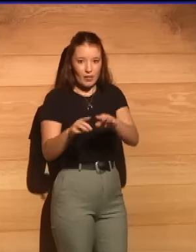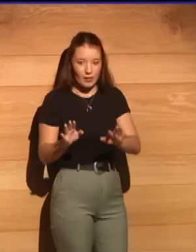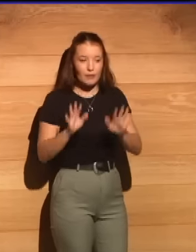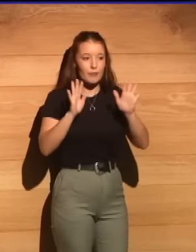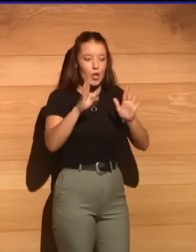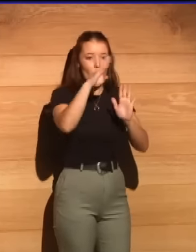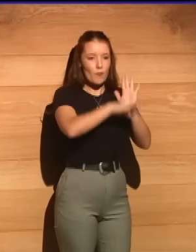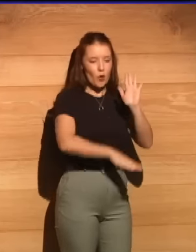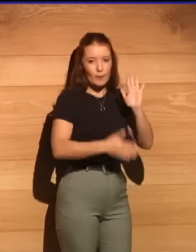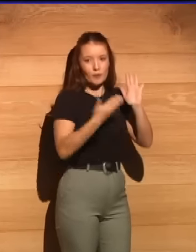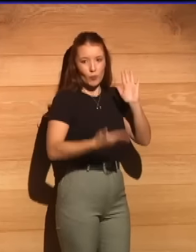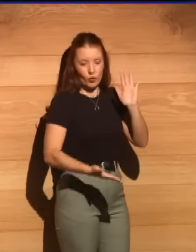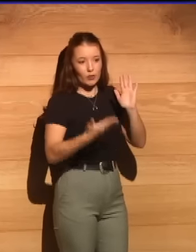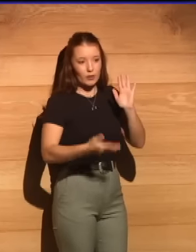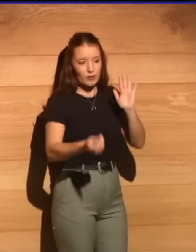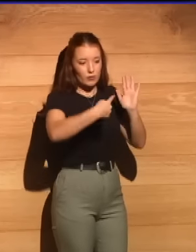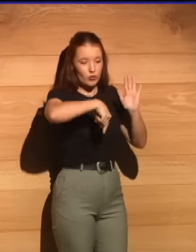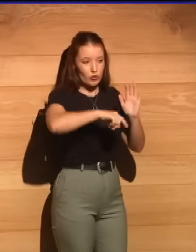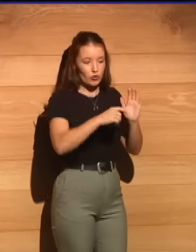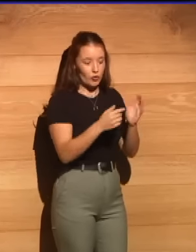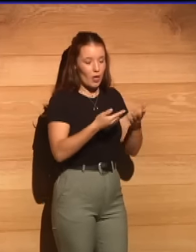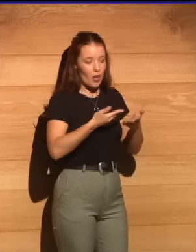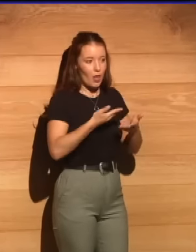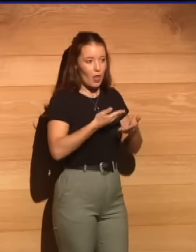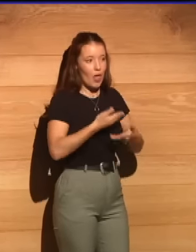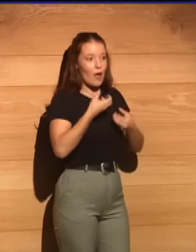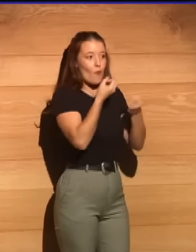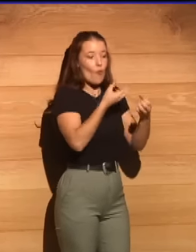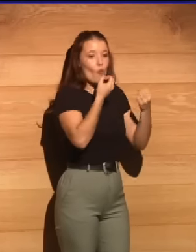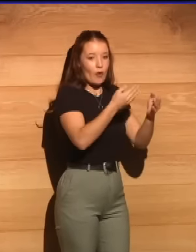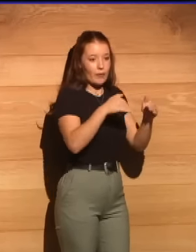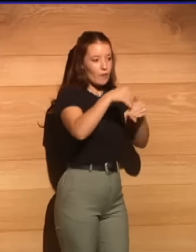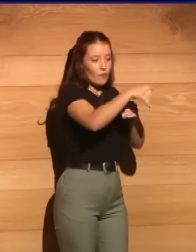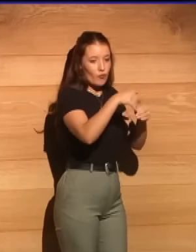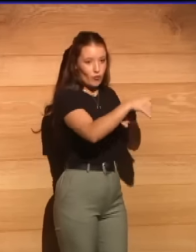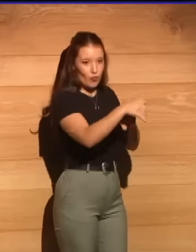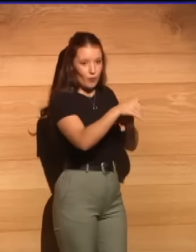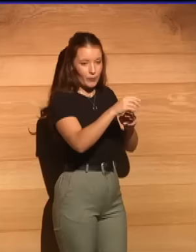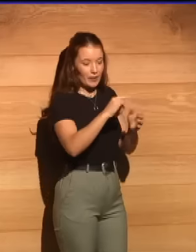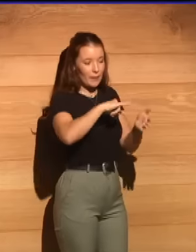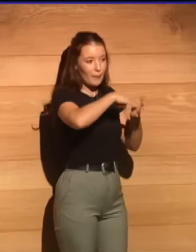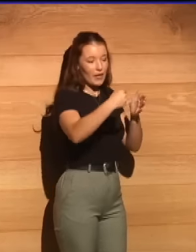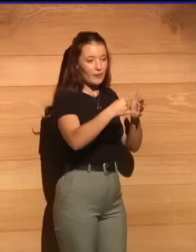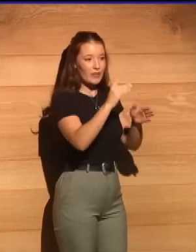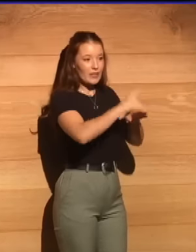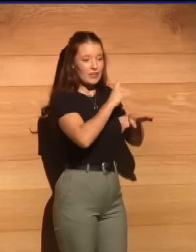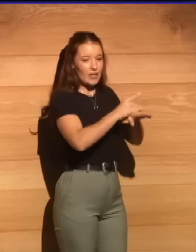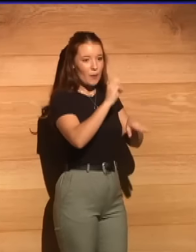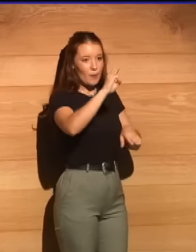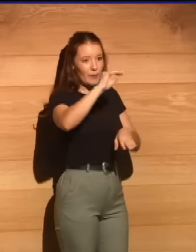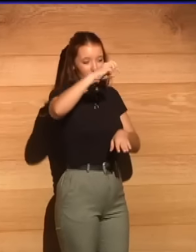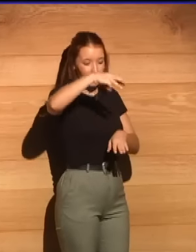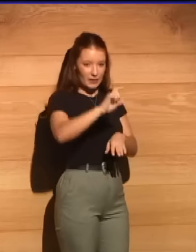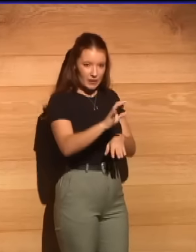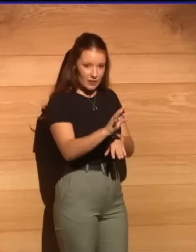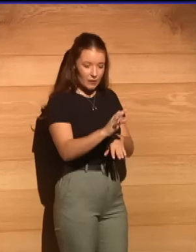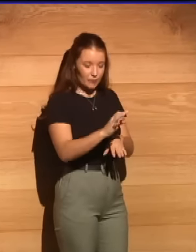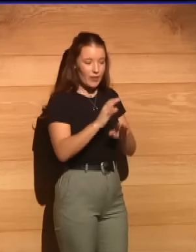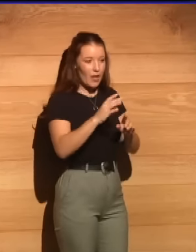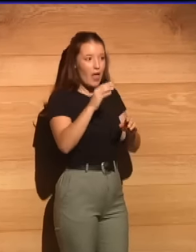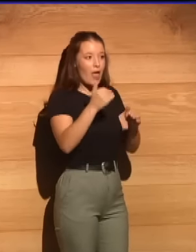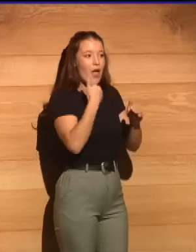muy importantes que vamos a anunciar los próximos días dentro de este plan de digitalización de las pymes, con un objetivo muy concreto, también medible y